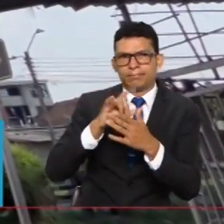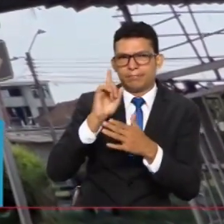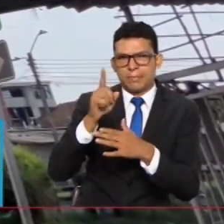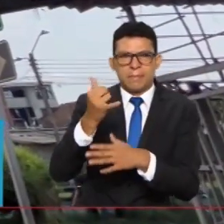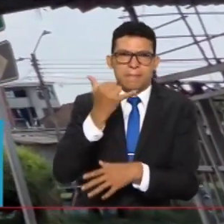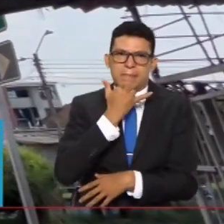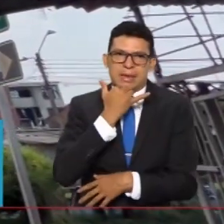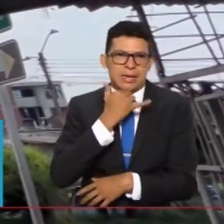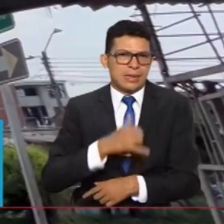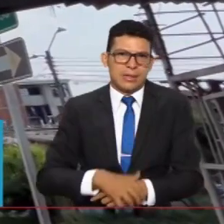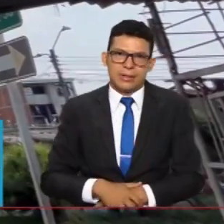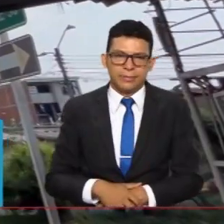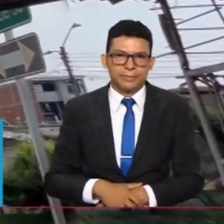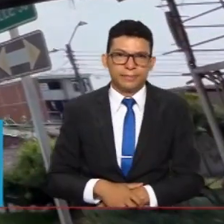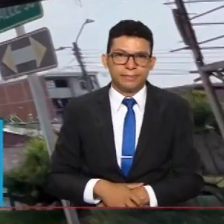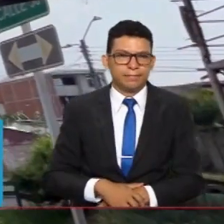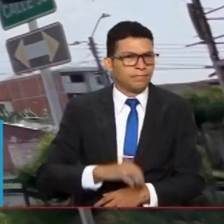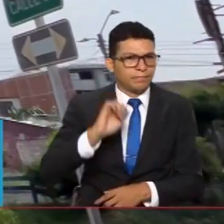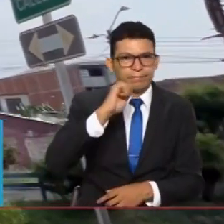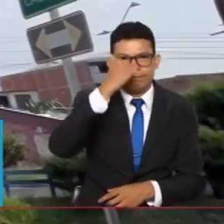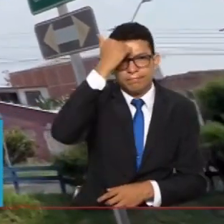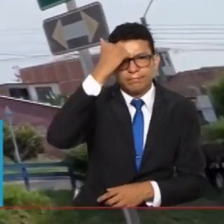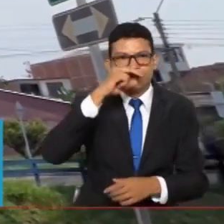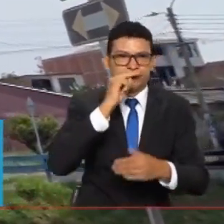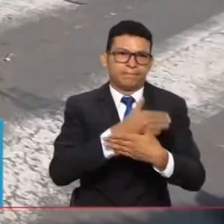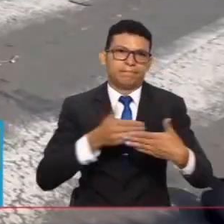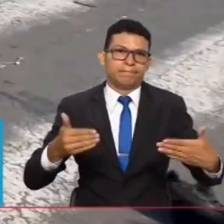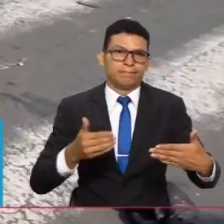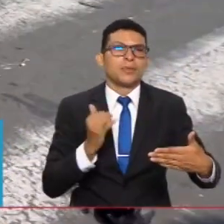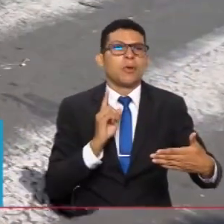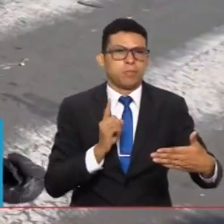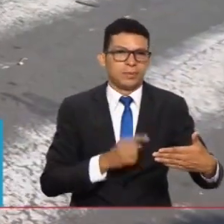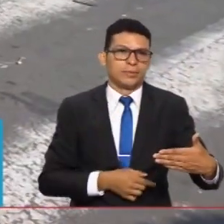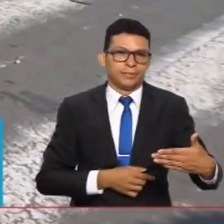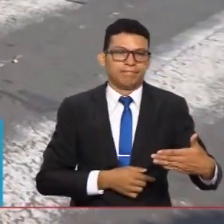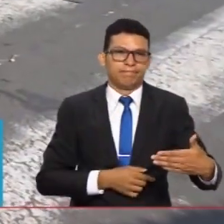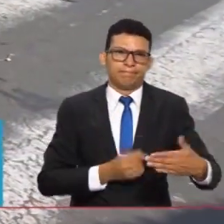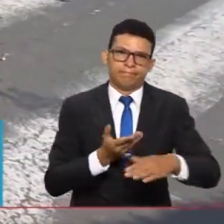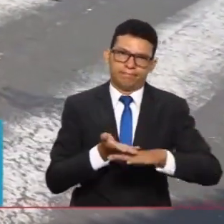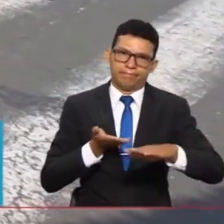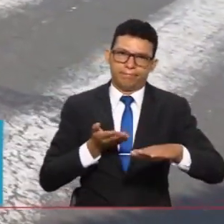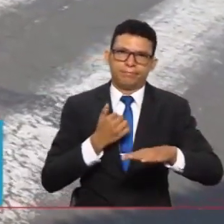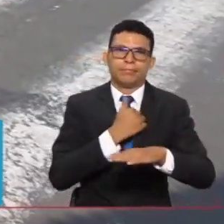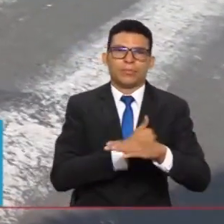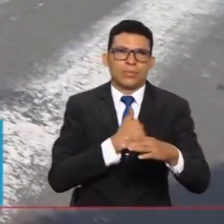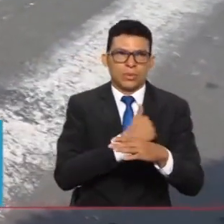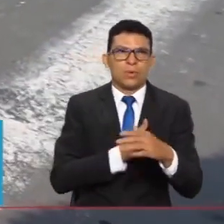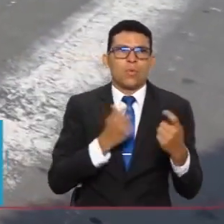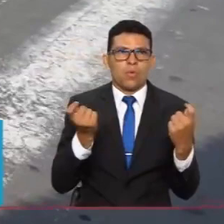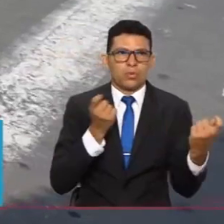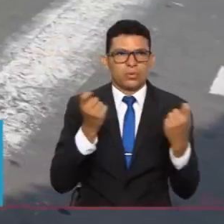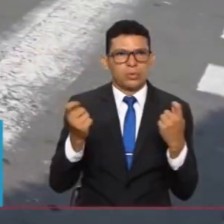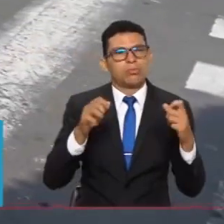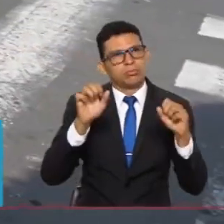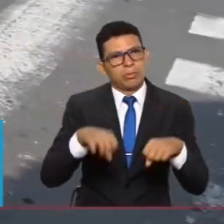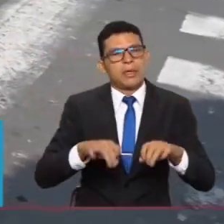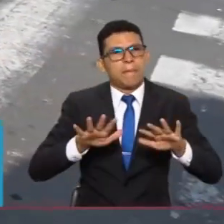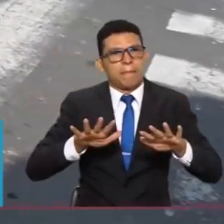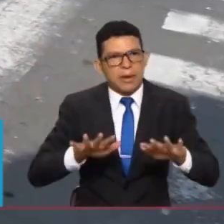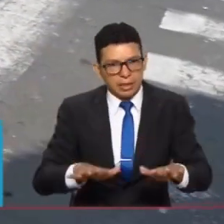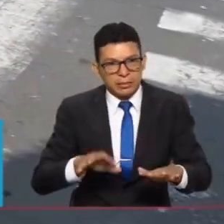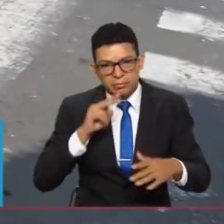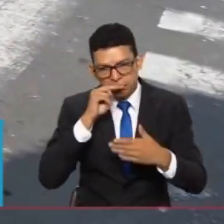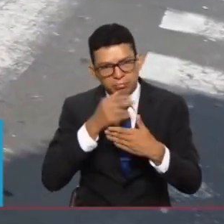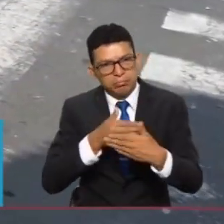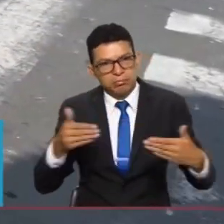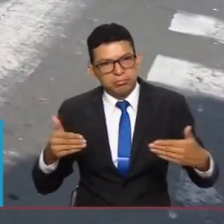dirección. La prioridad son los niños. Bueno, en este sentido pedimos de que haya más control para que la gente pueda parar, para que los niños pasen